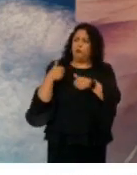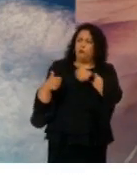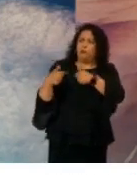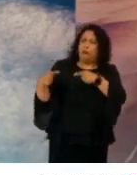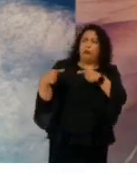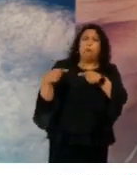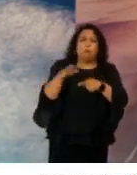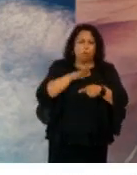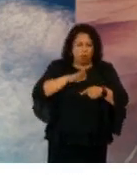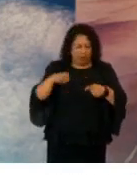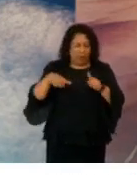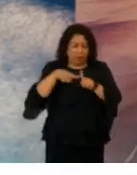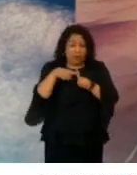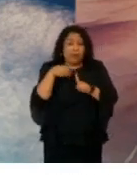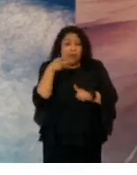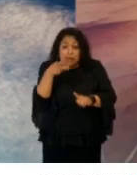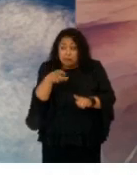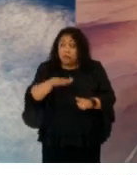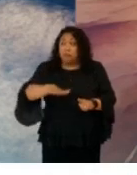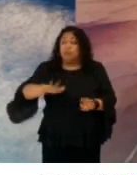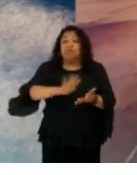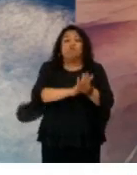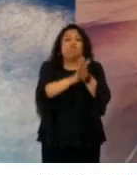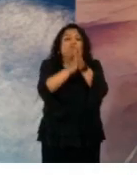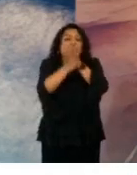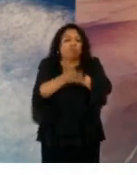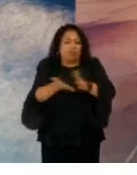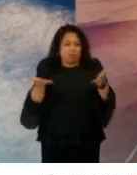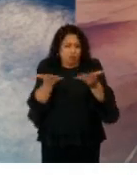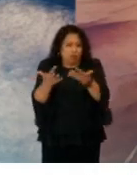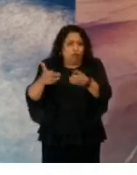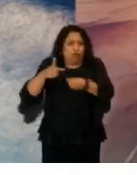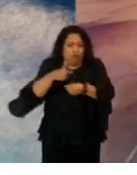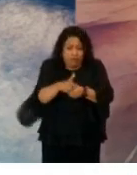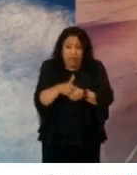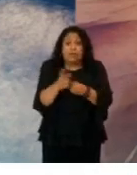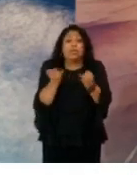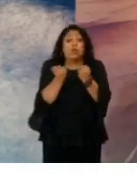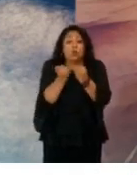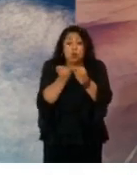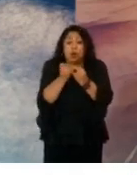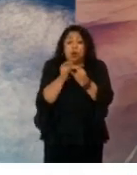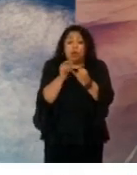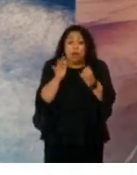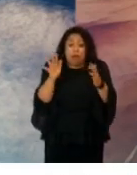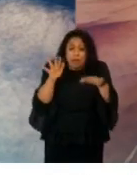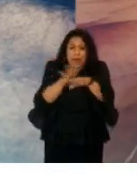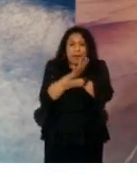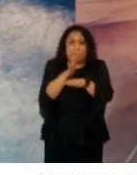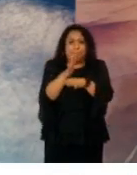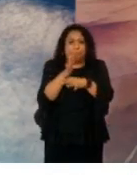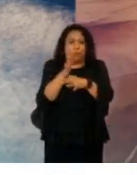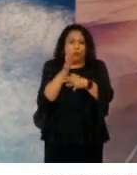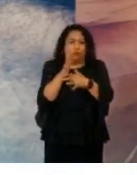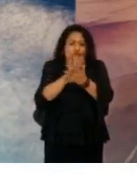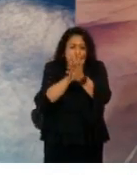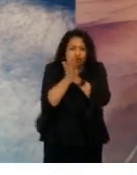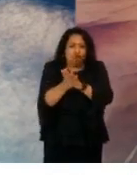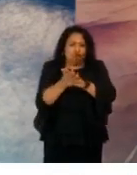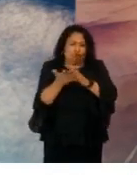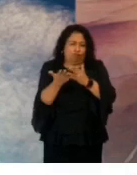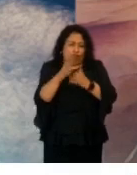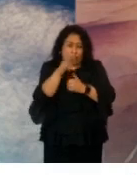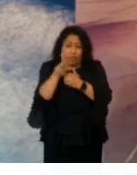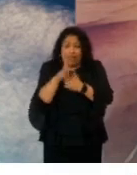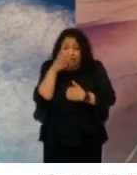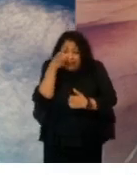posible que los negros se conviertan en actores sociales e incidan en la transformación del país. Eso